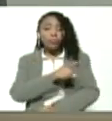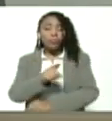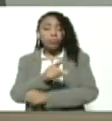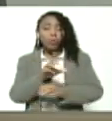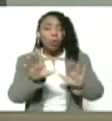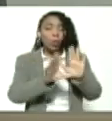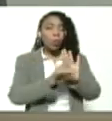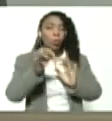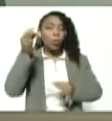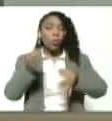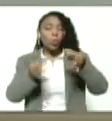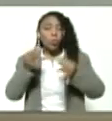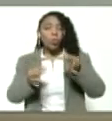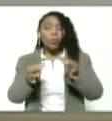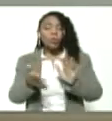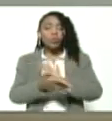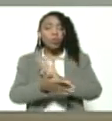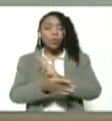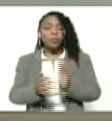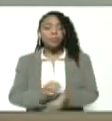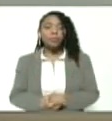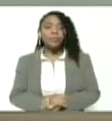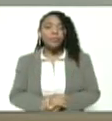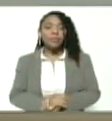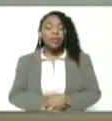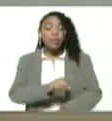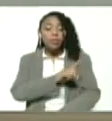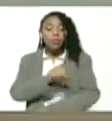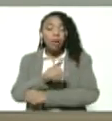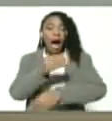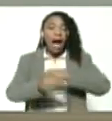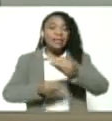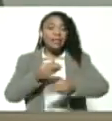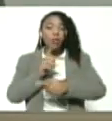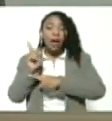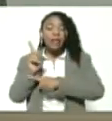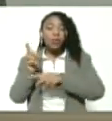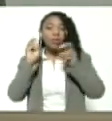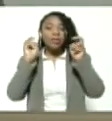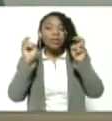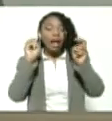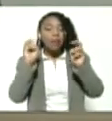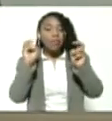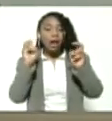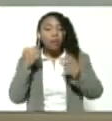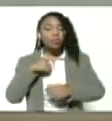jurídico, en nuestro ordenamiento legal. Y cumpliendo con esos preceptos,